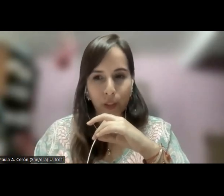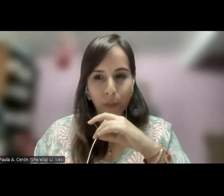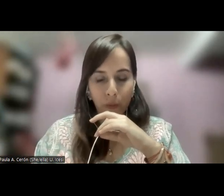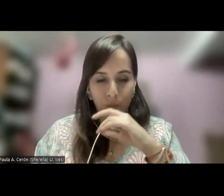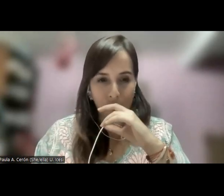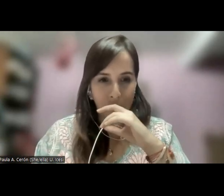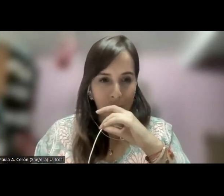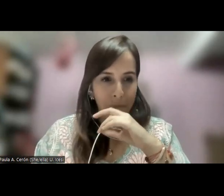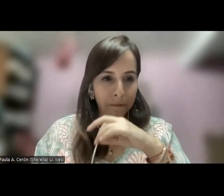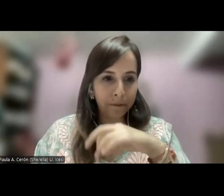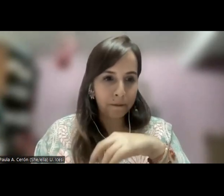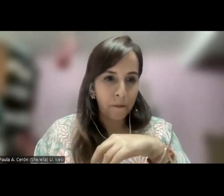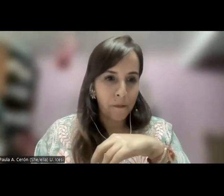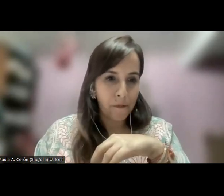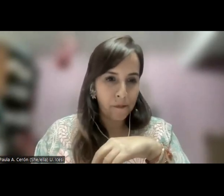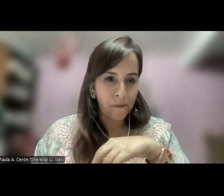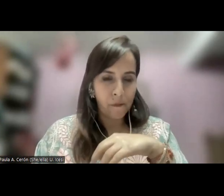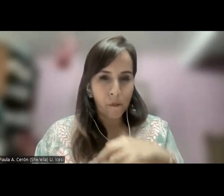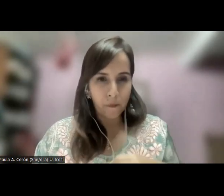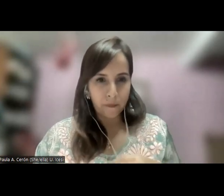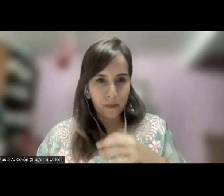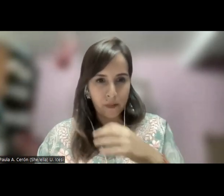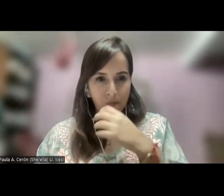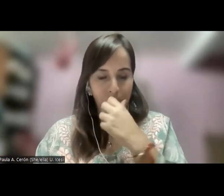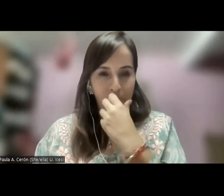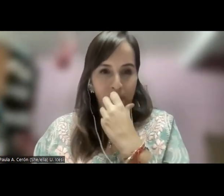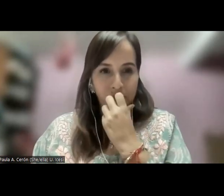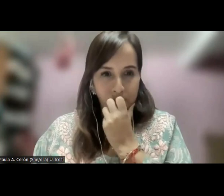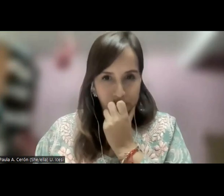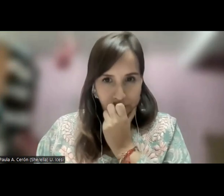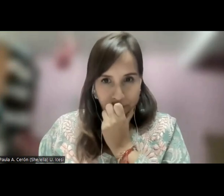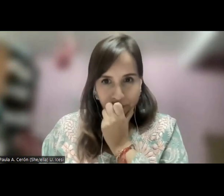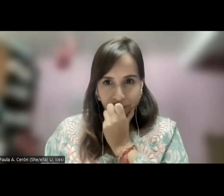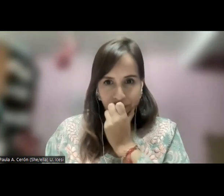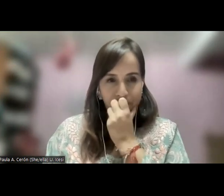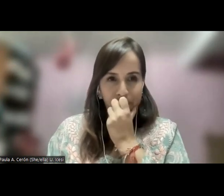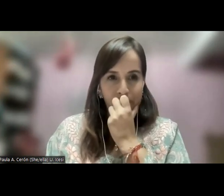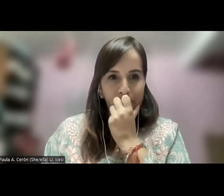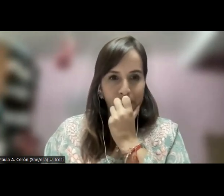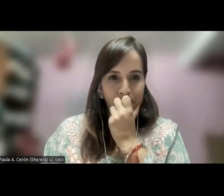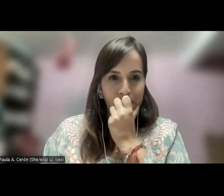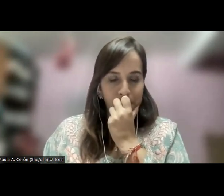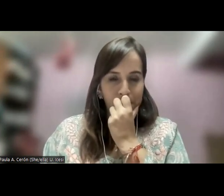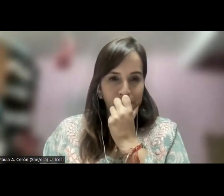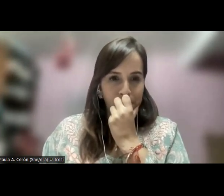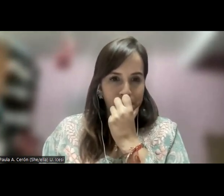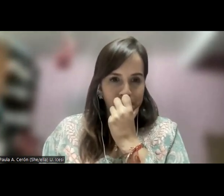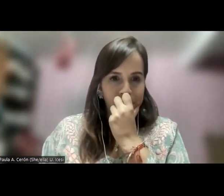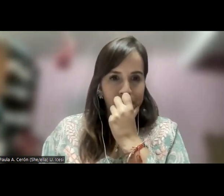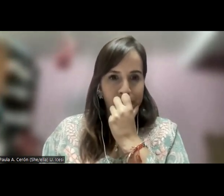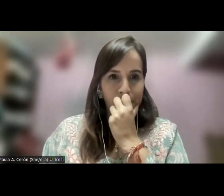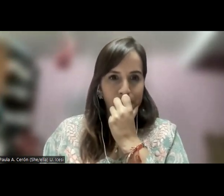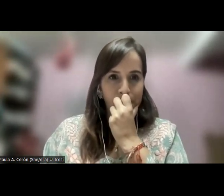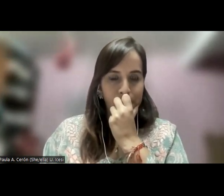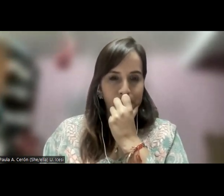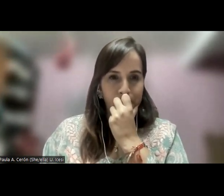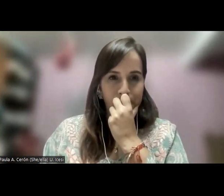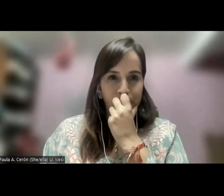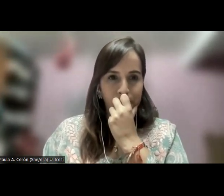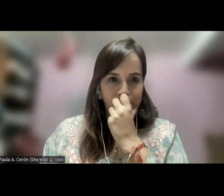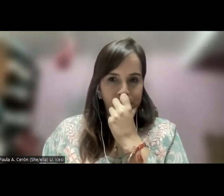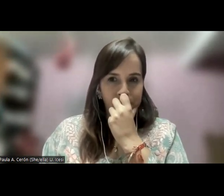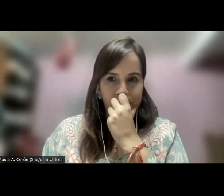con las otras preguntas Gracias Paula y gracias bubulina por por esas palabras también que nos